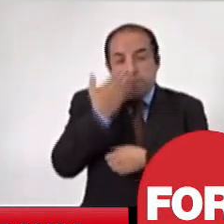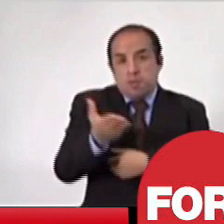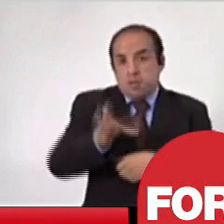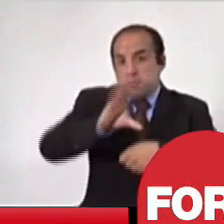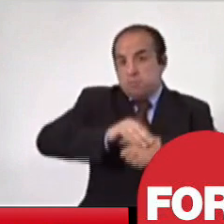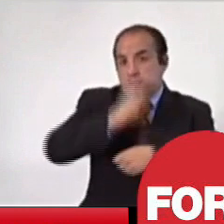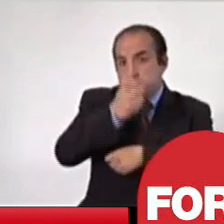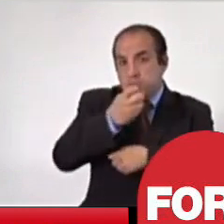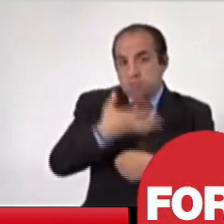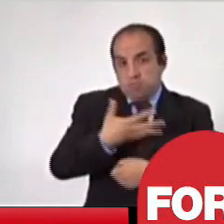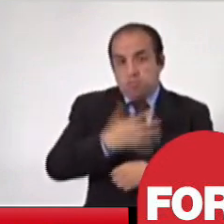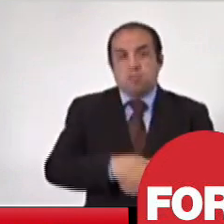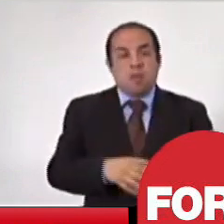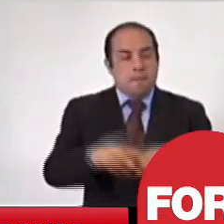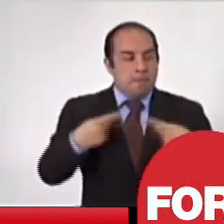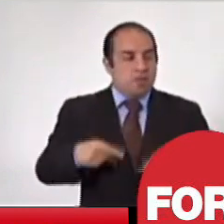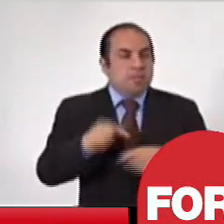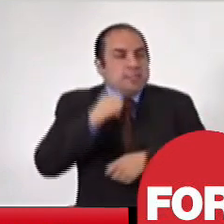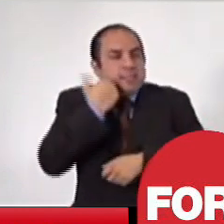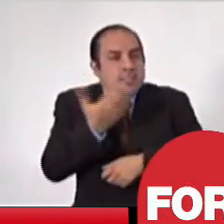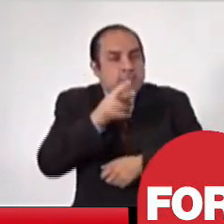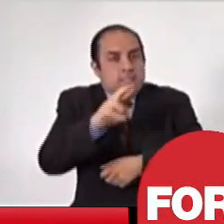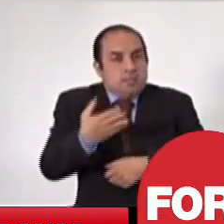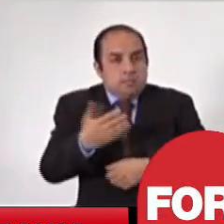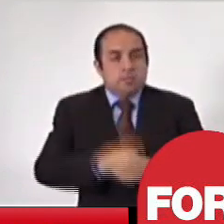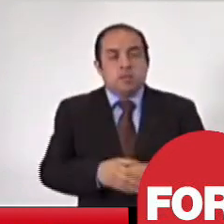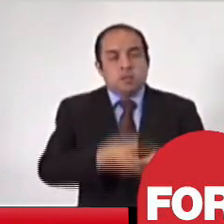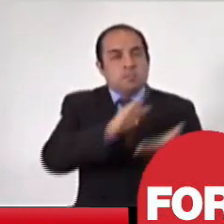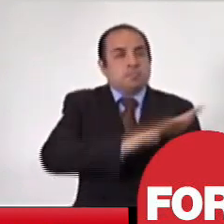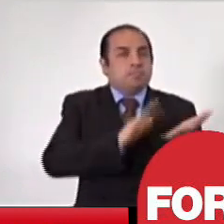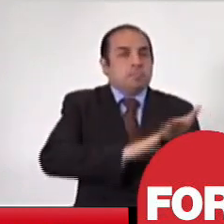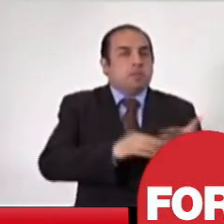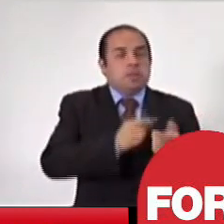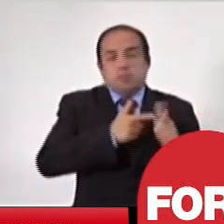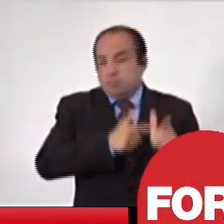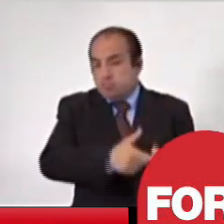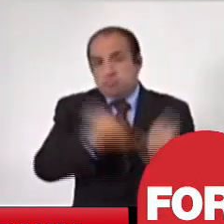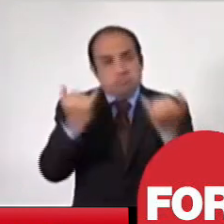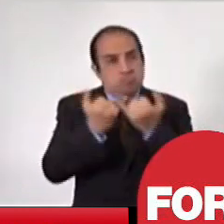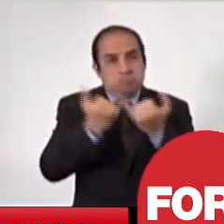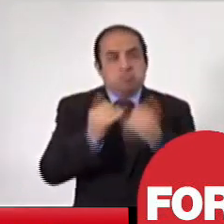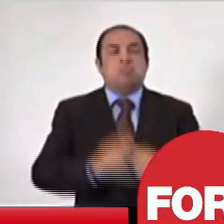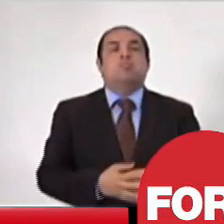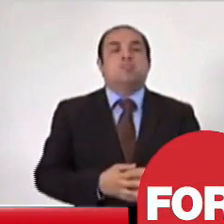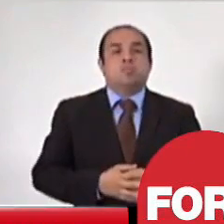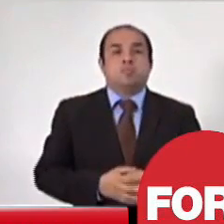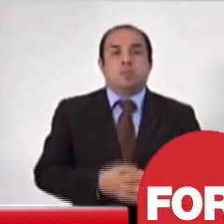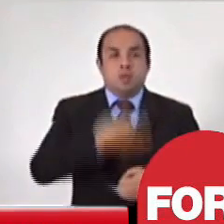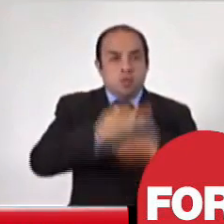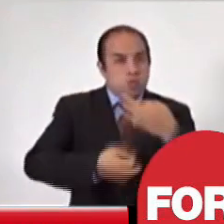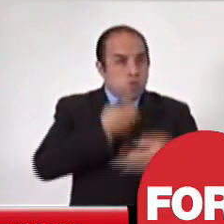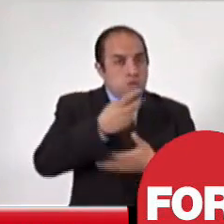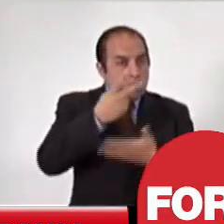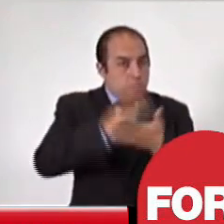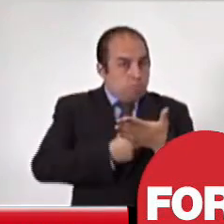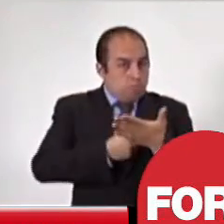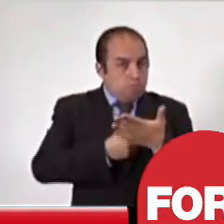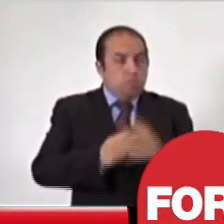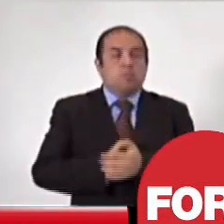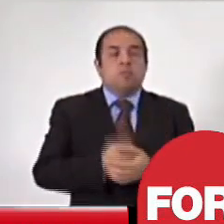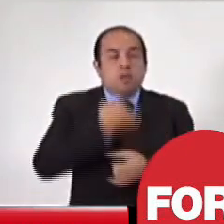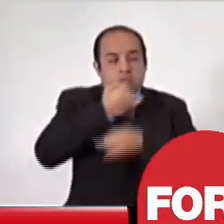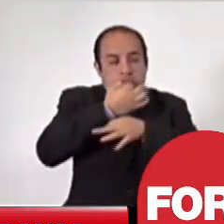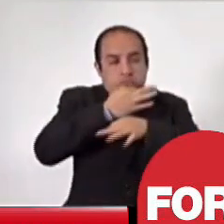2022, recursos que ayudarán a mejorar el servicio. Agregó también que el cobro lo realizarán el Sistema de Aguas de la Ciudad de México y la